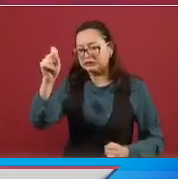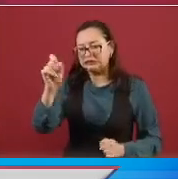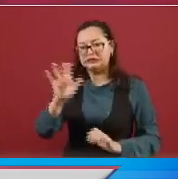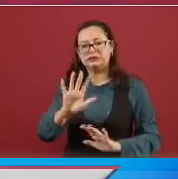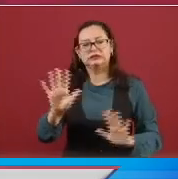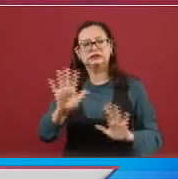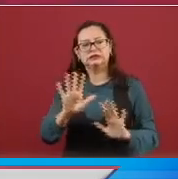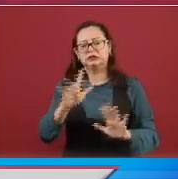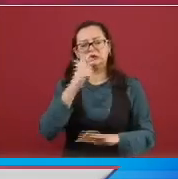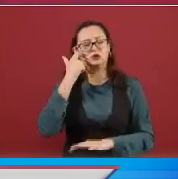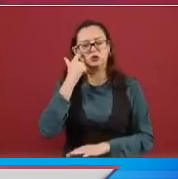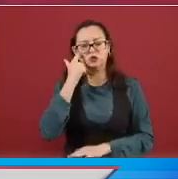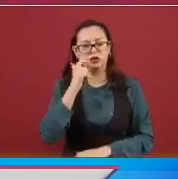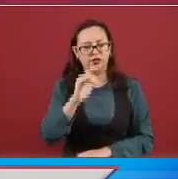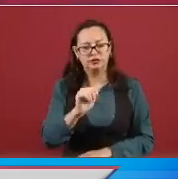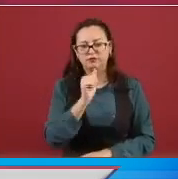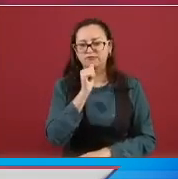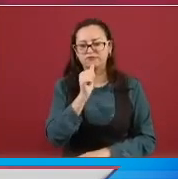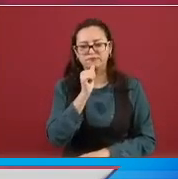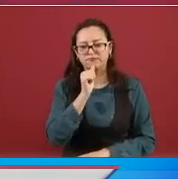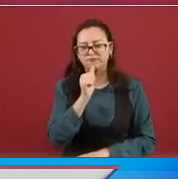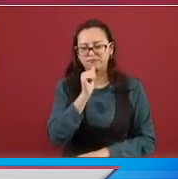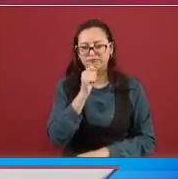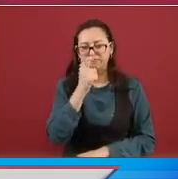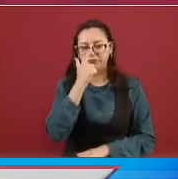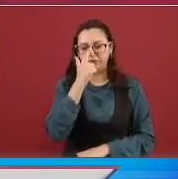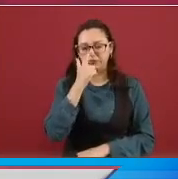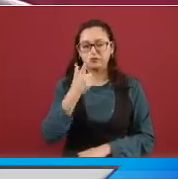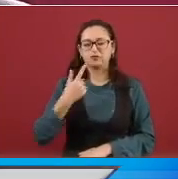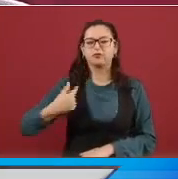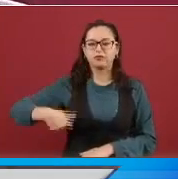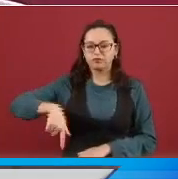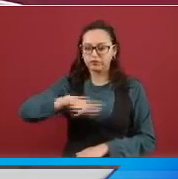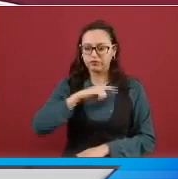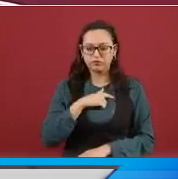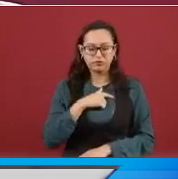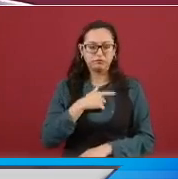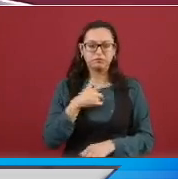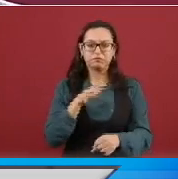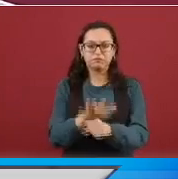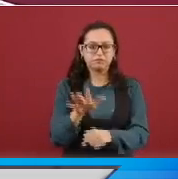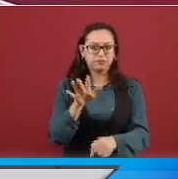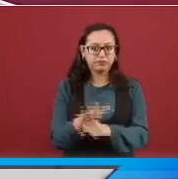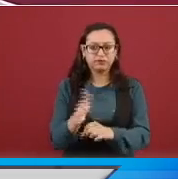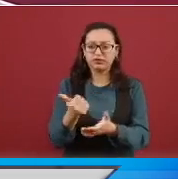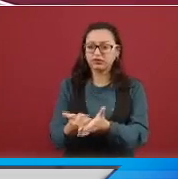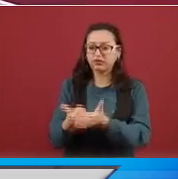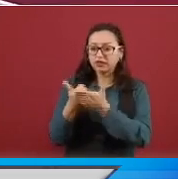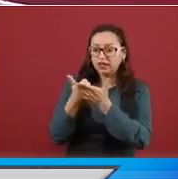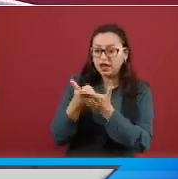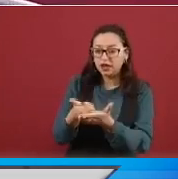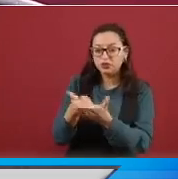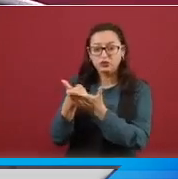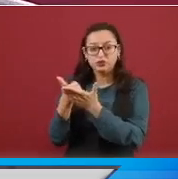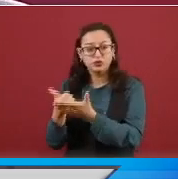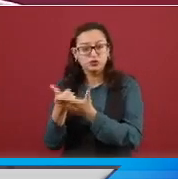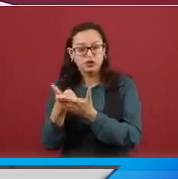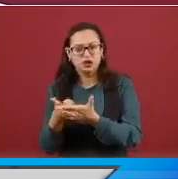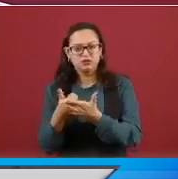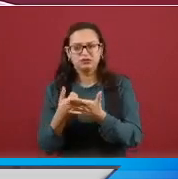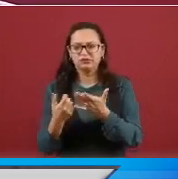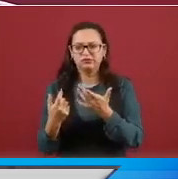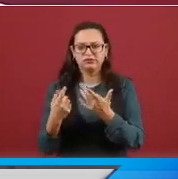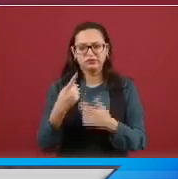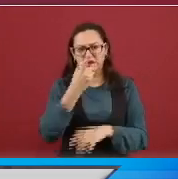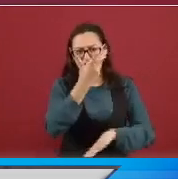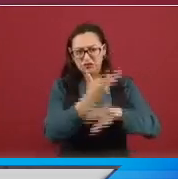Caravanas de migrantes. Decirles que estamos ayudando, no vamos a confrontarnos